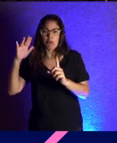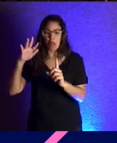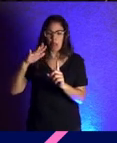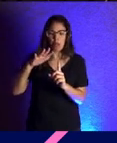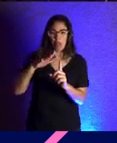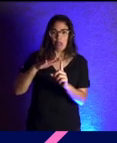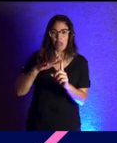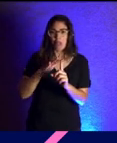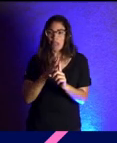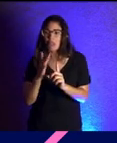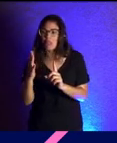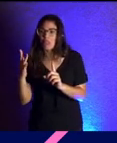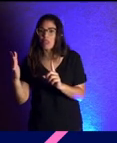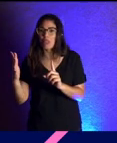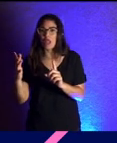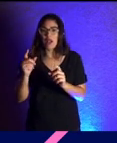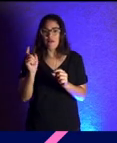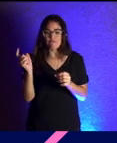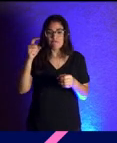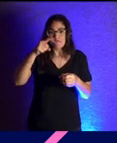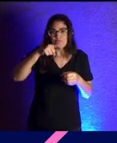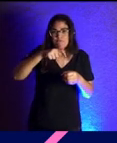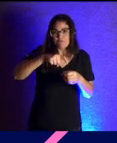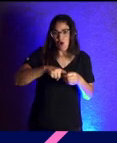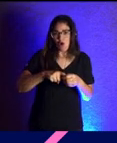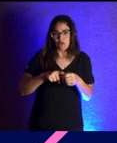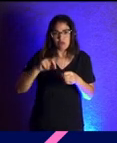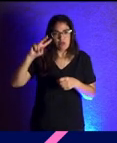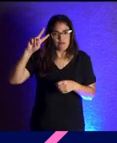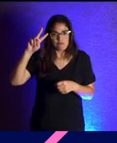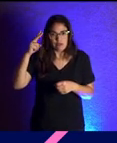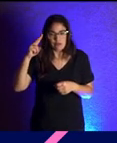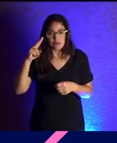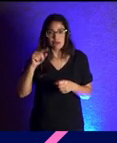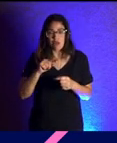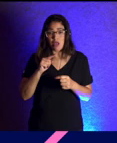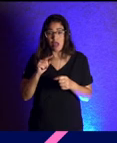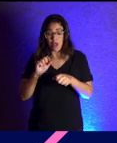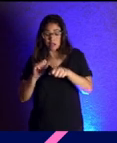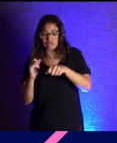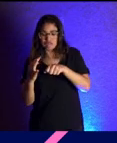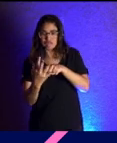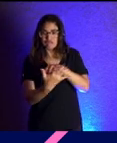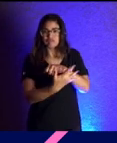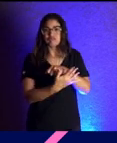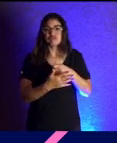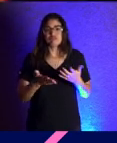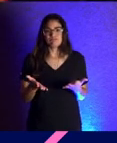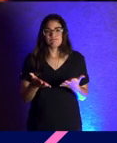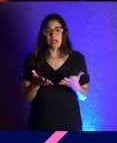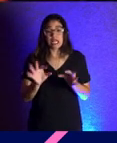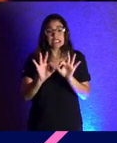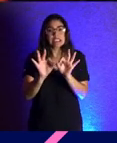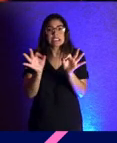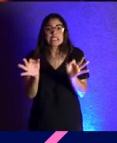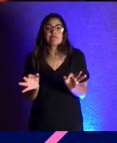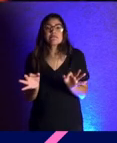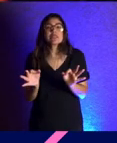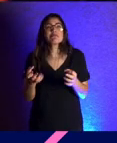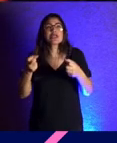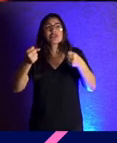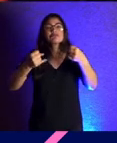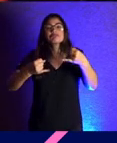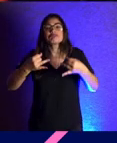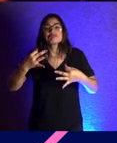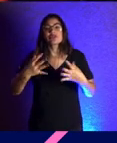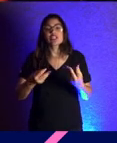pandemia, y directamente se como armas biológicas. Esto de por sí ya